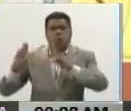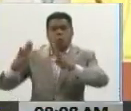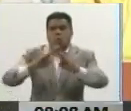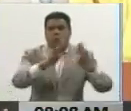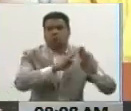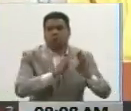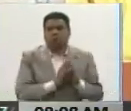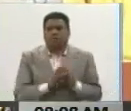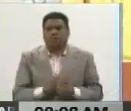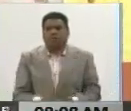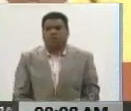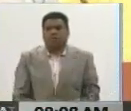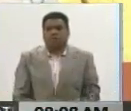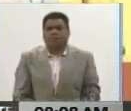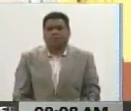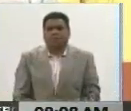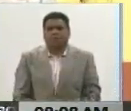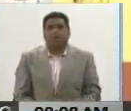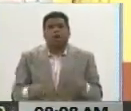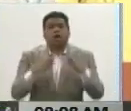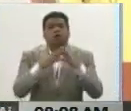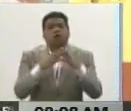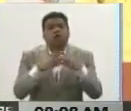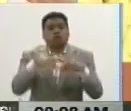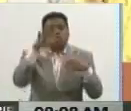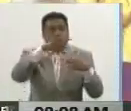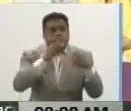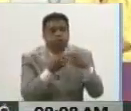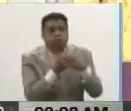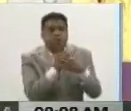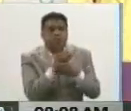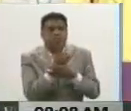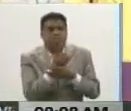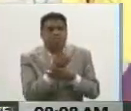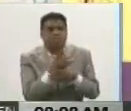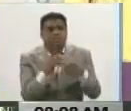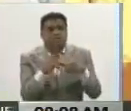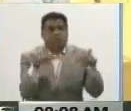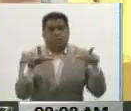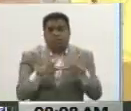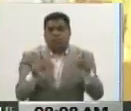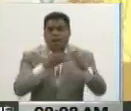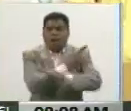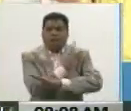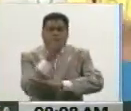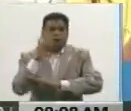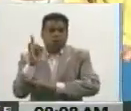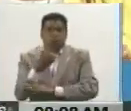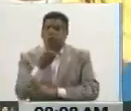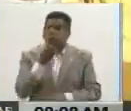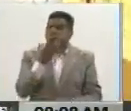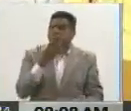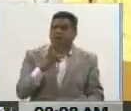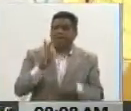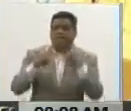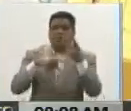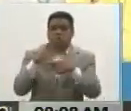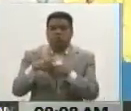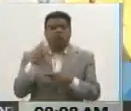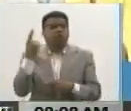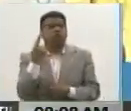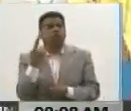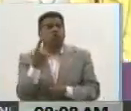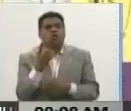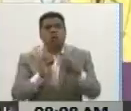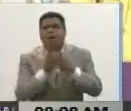de los viveros pues nuestros ahorita, o de los espacios de producción agroecológica, que ya, bueno, no solo produce árboles forestales y frutales,